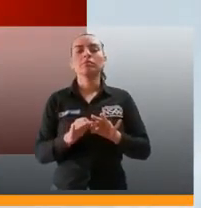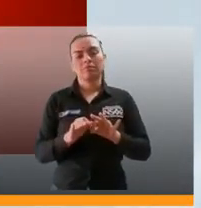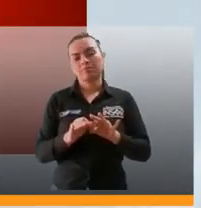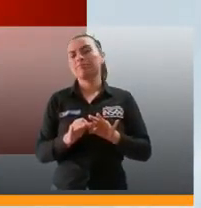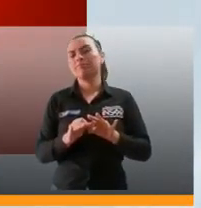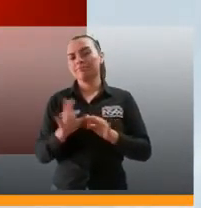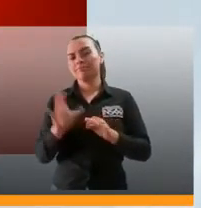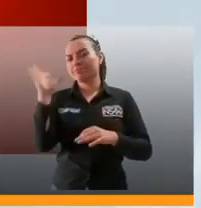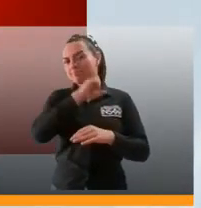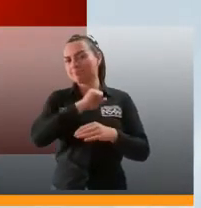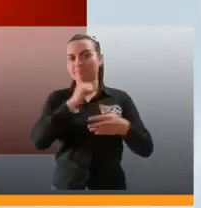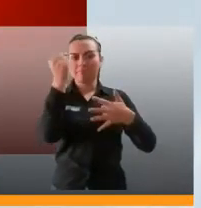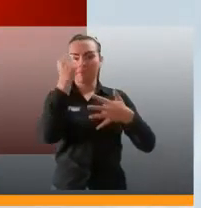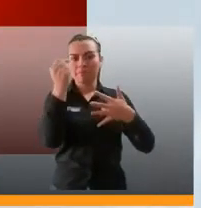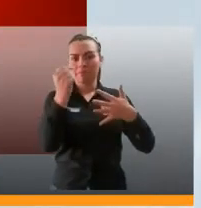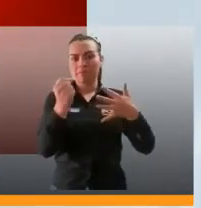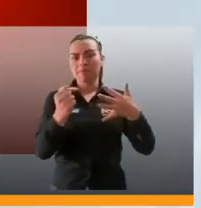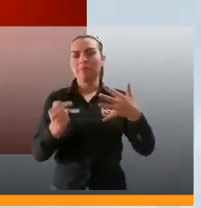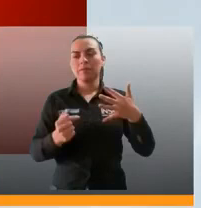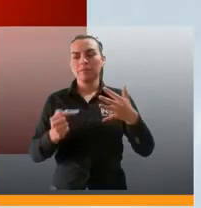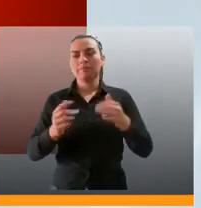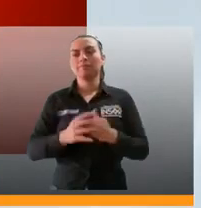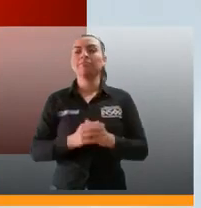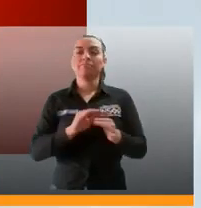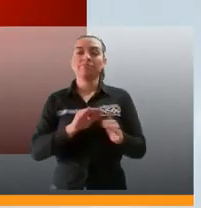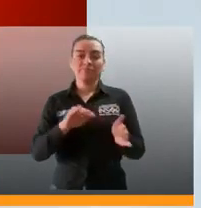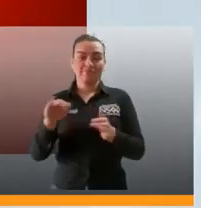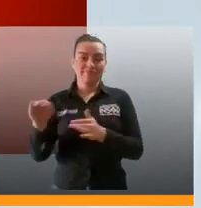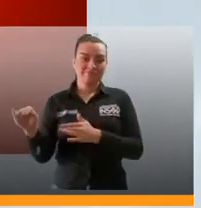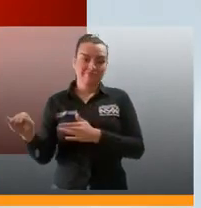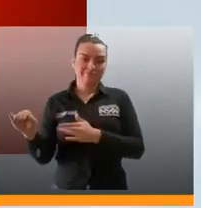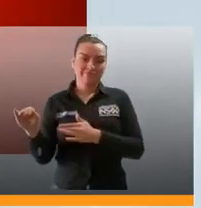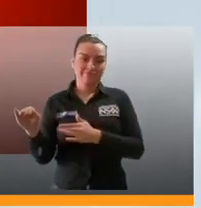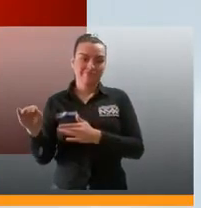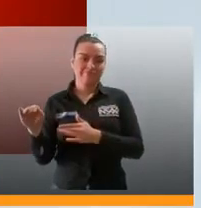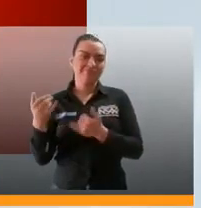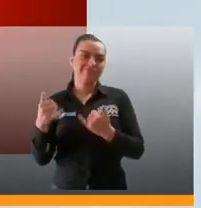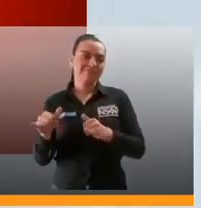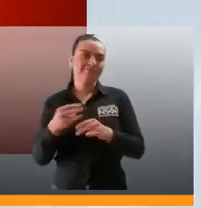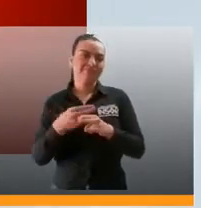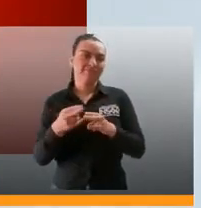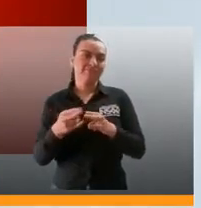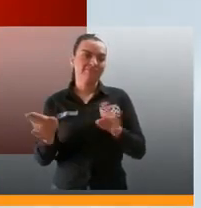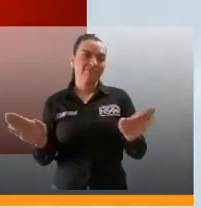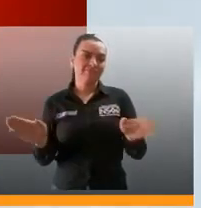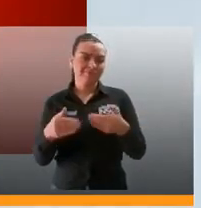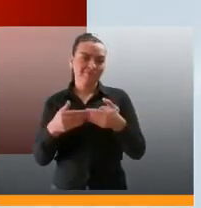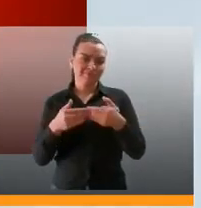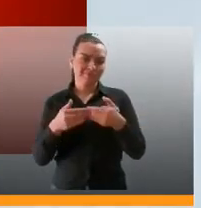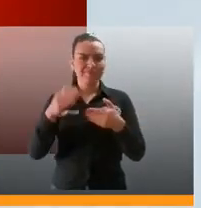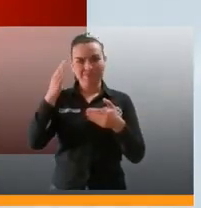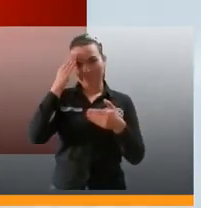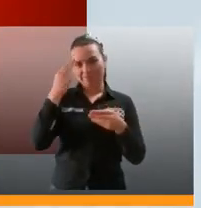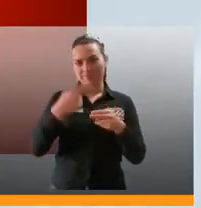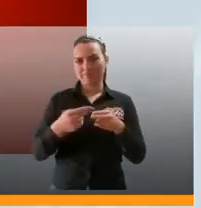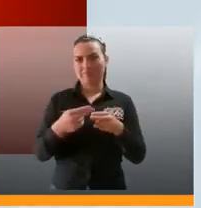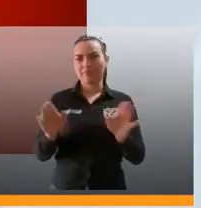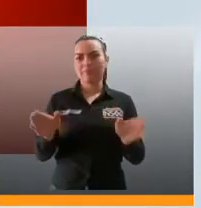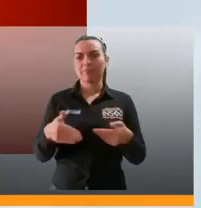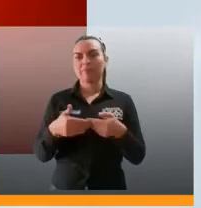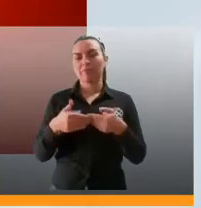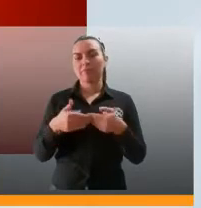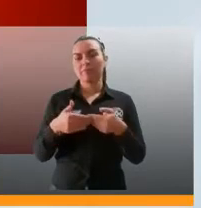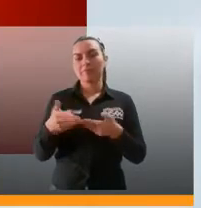aspectos. Y ya para ir dando como cierre, ir terminando, finalizando el panel, vamos a ir